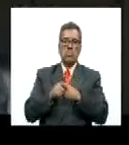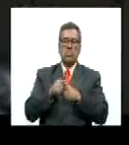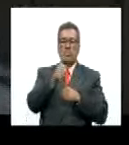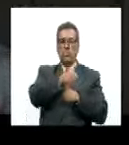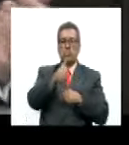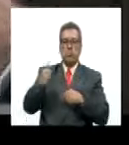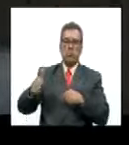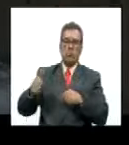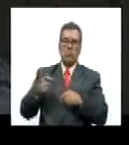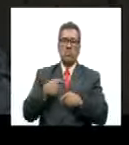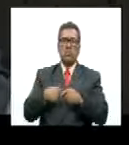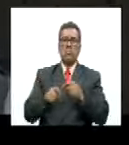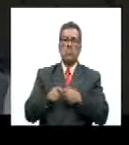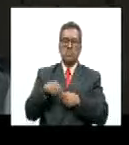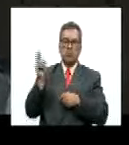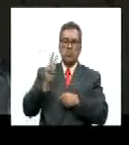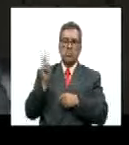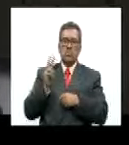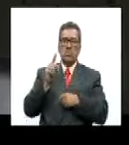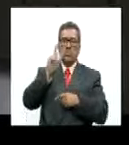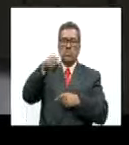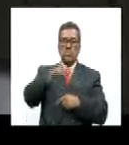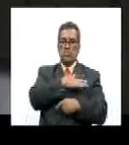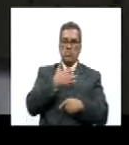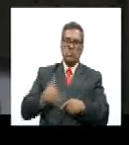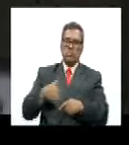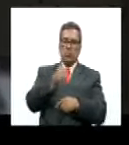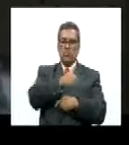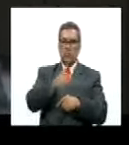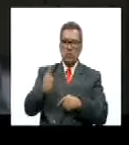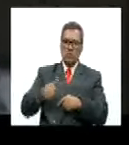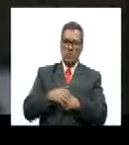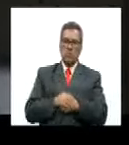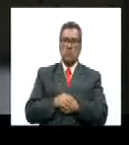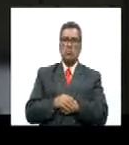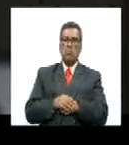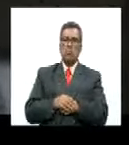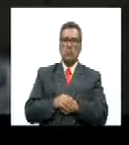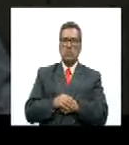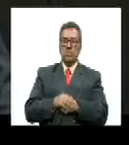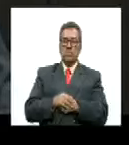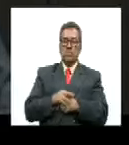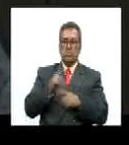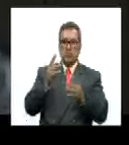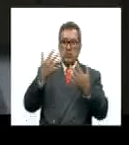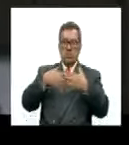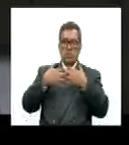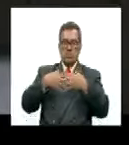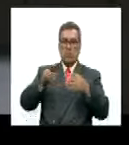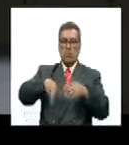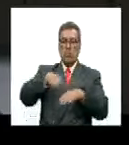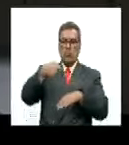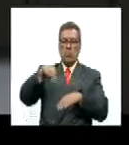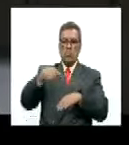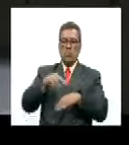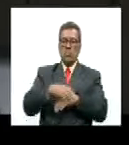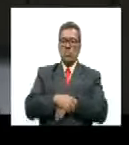uno de los inversionistas, tanto en Venezuela como en China, por cada uno de sus respectivos empresarios nacionales,